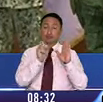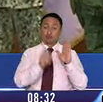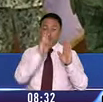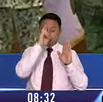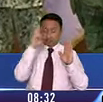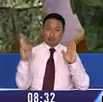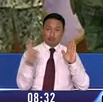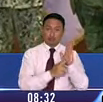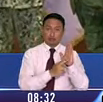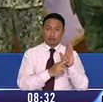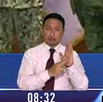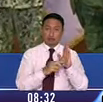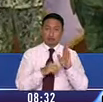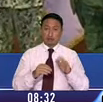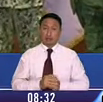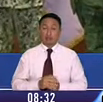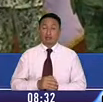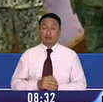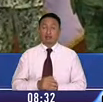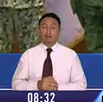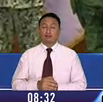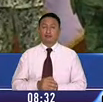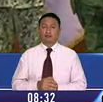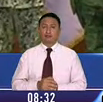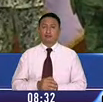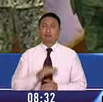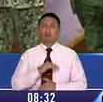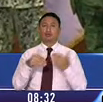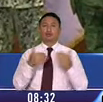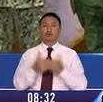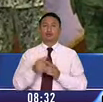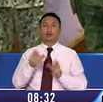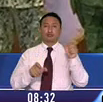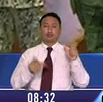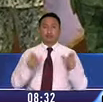total y completamente por todos los ciudadanos.